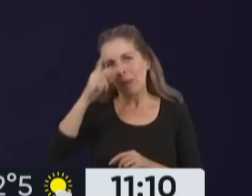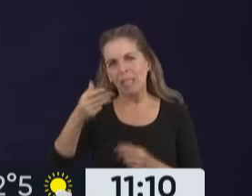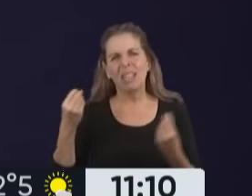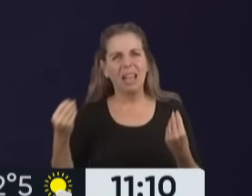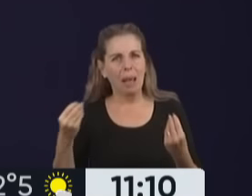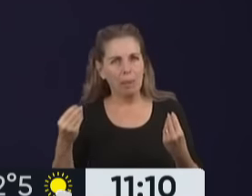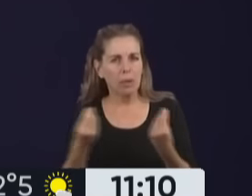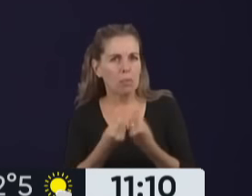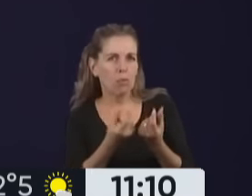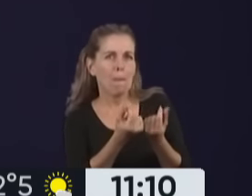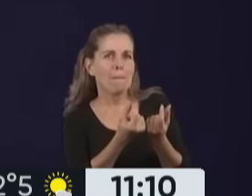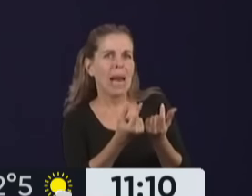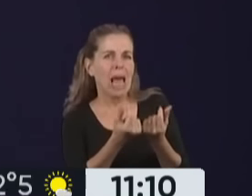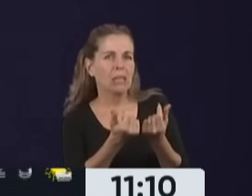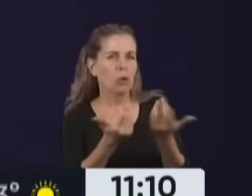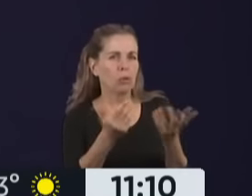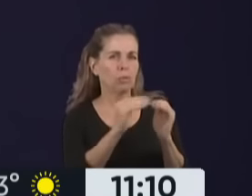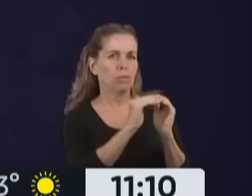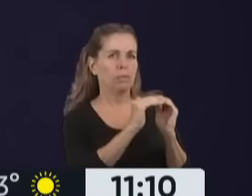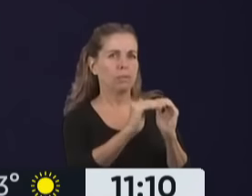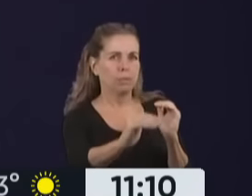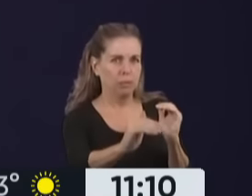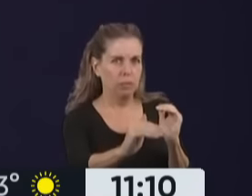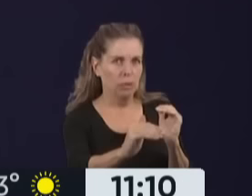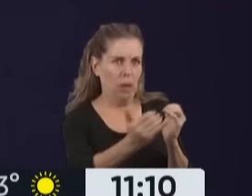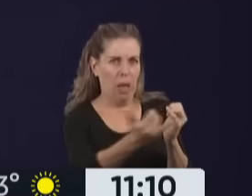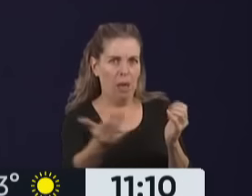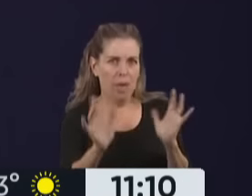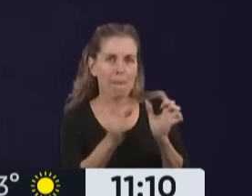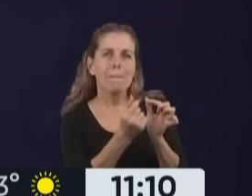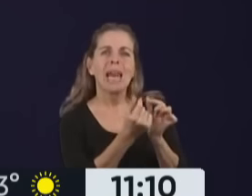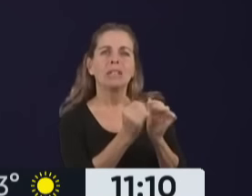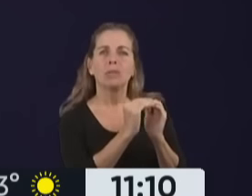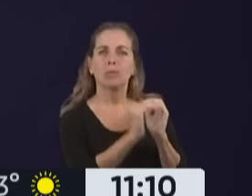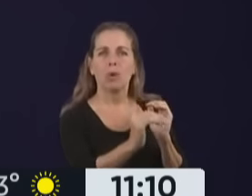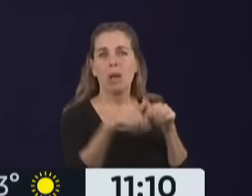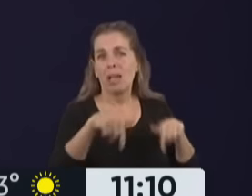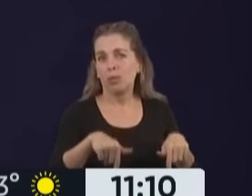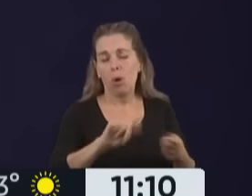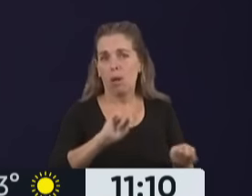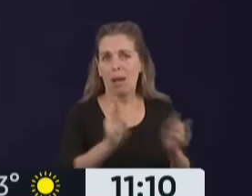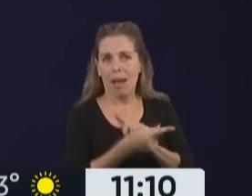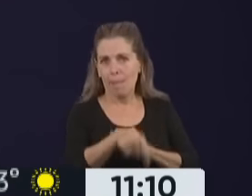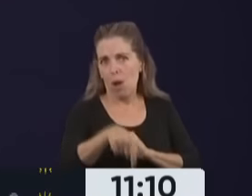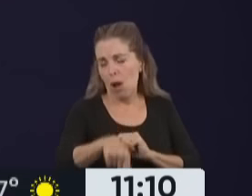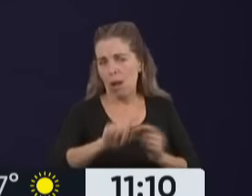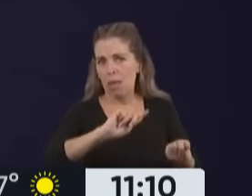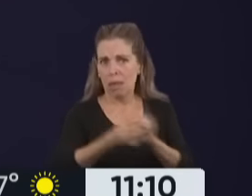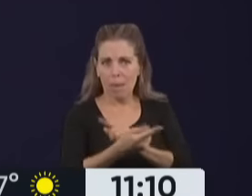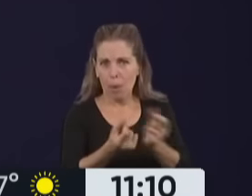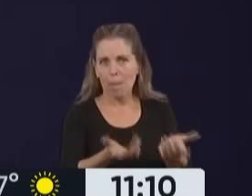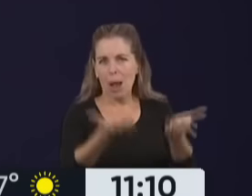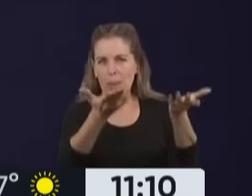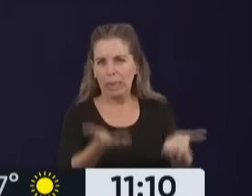precios absolutamente pisados y congelados que hoy ya no lo estamos viviendo. O sea que para